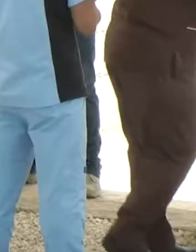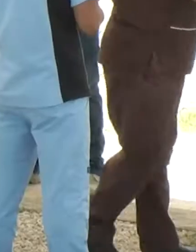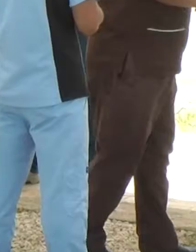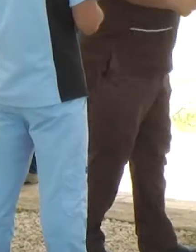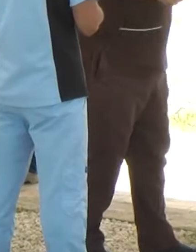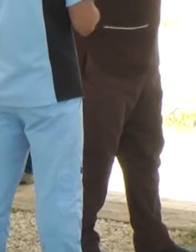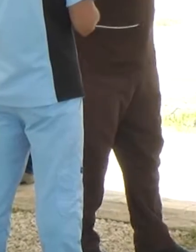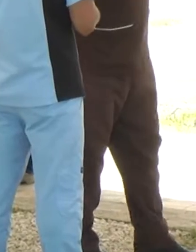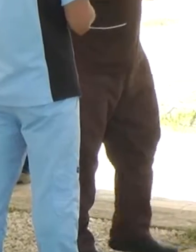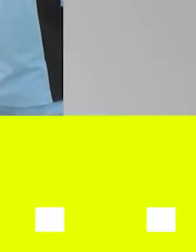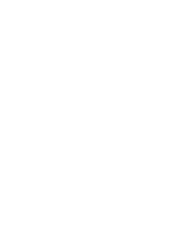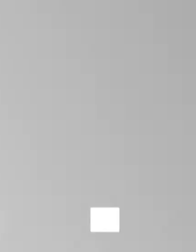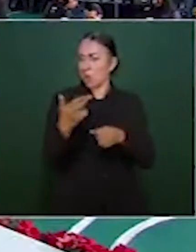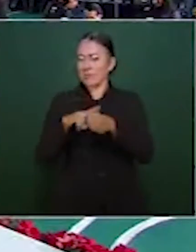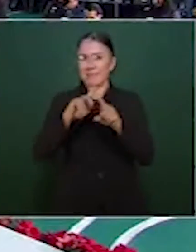que no habrá despidos.